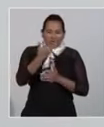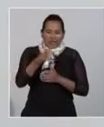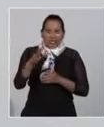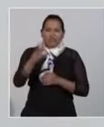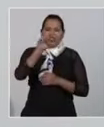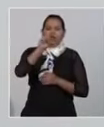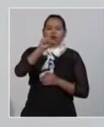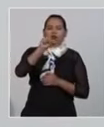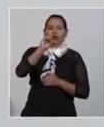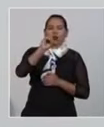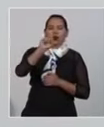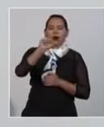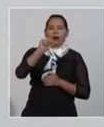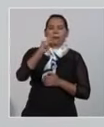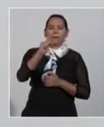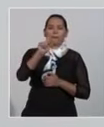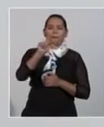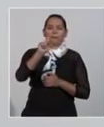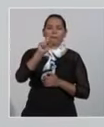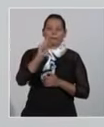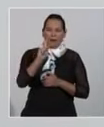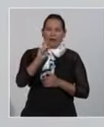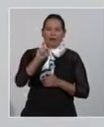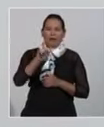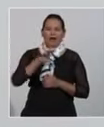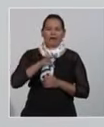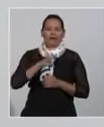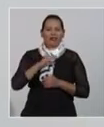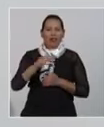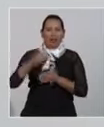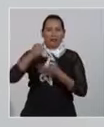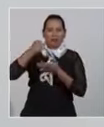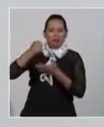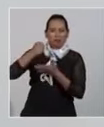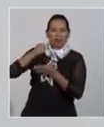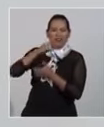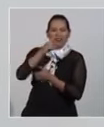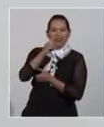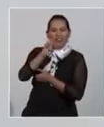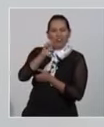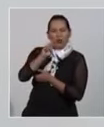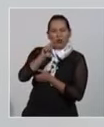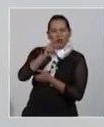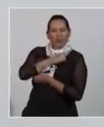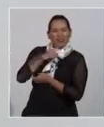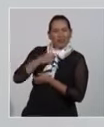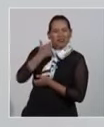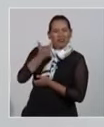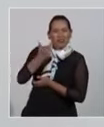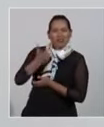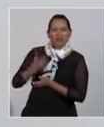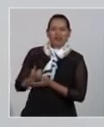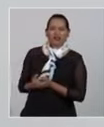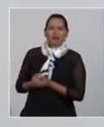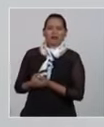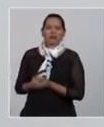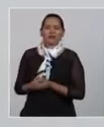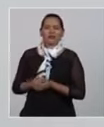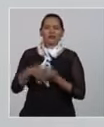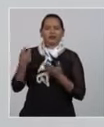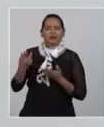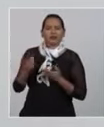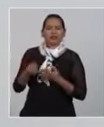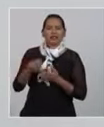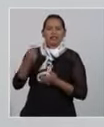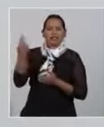déficit operativo mensual de 22 millones y una deuda de 3.600 millones de pesos. Adicionalmente, requería inversión por más de